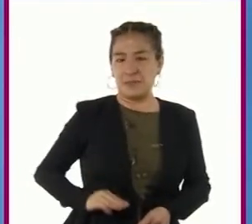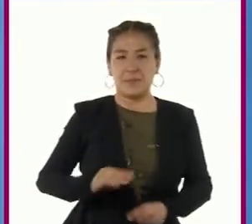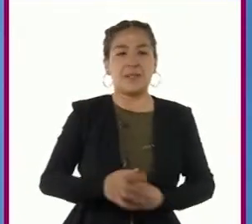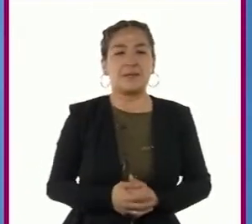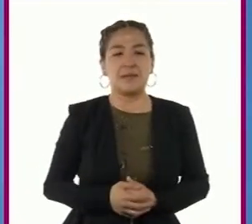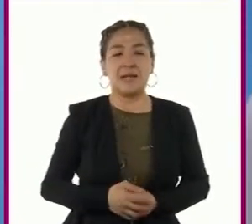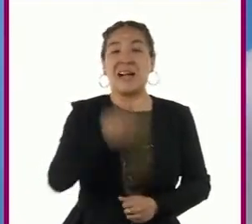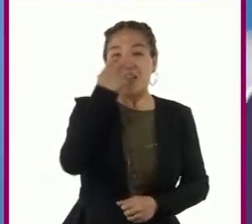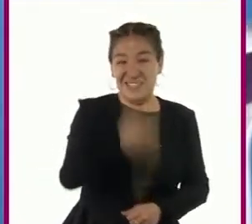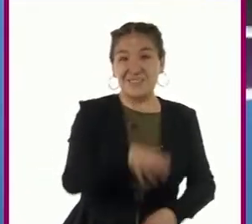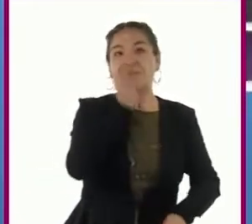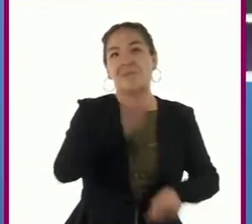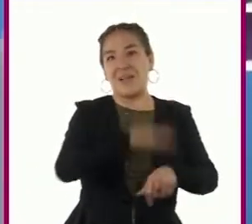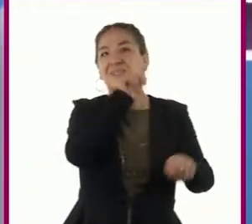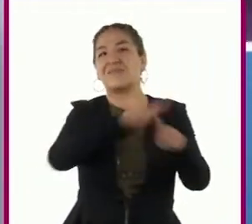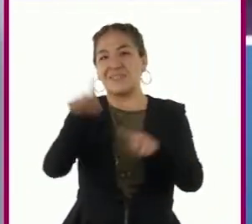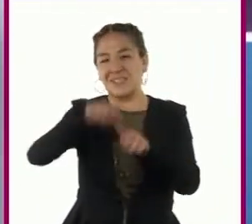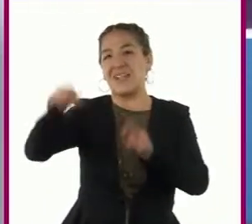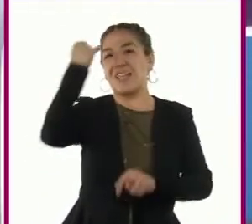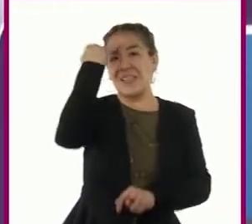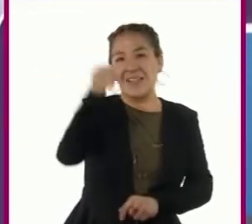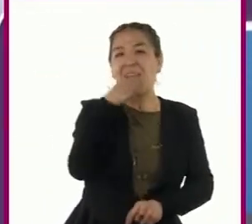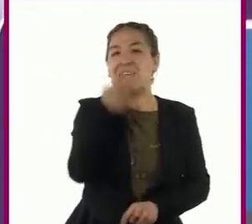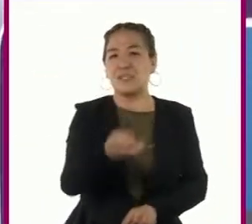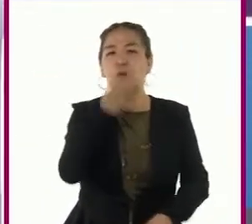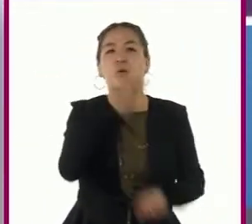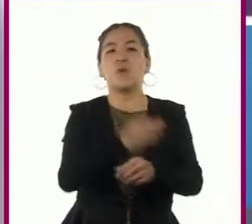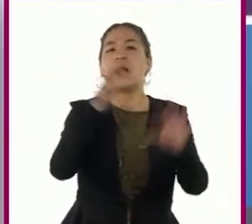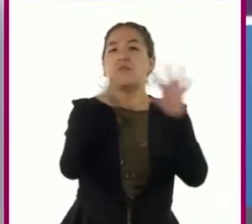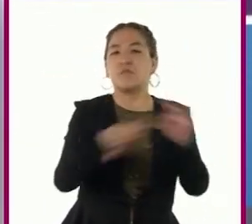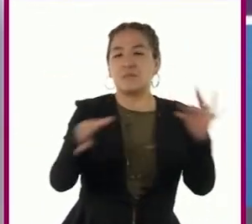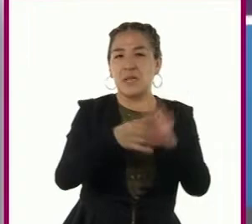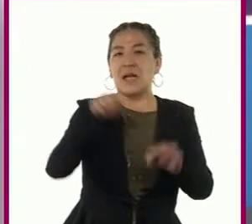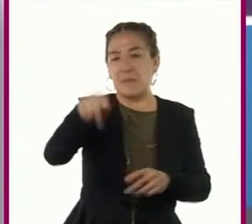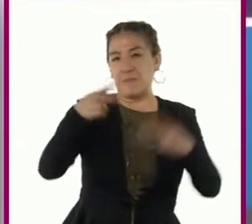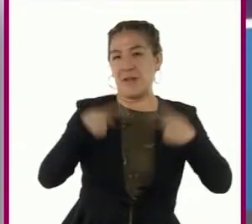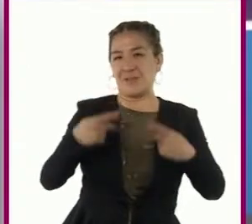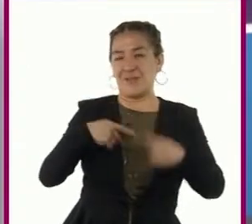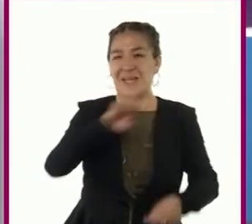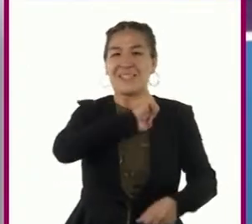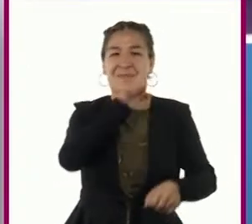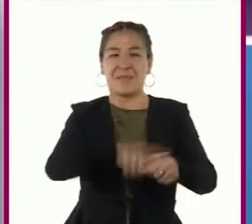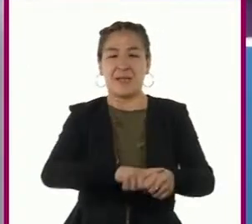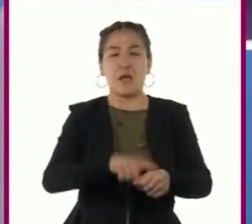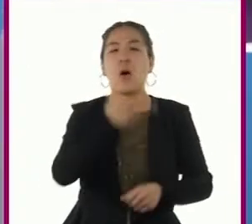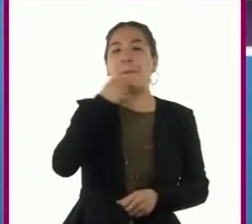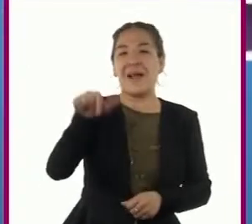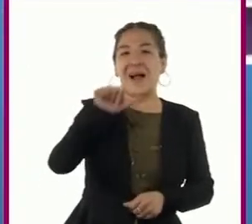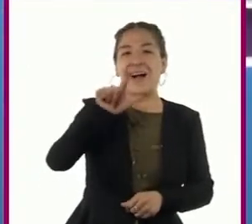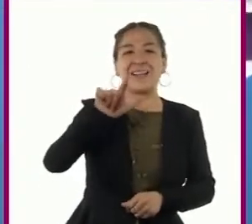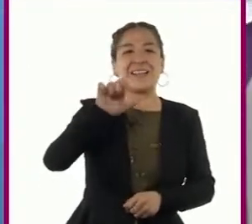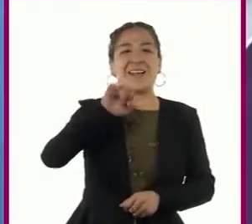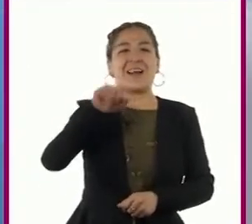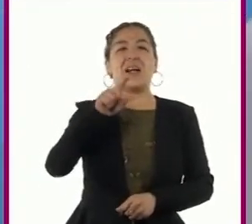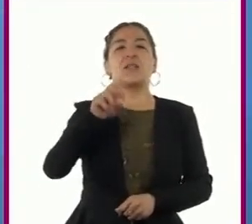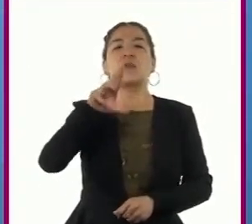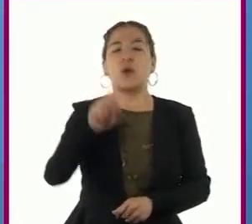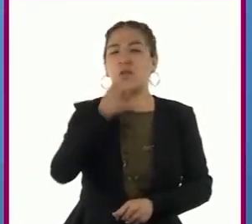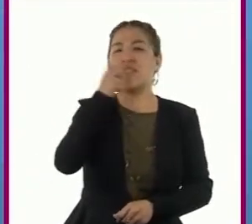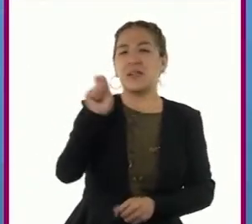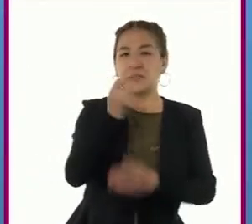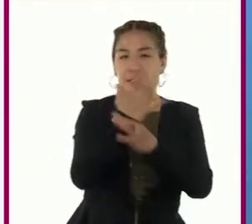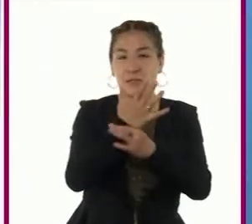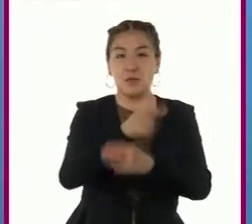Son varias las ideas que podemos rescatar de la exposición de este especialista. Alejandro Romero define a los